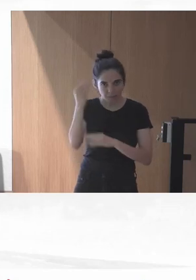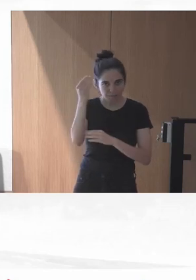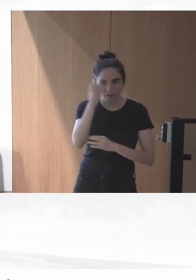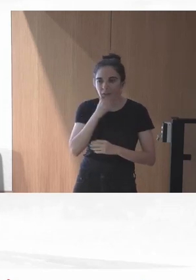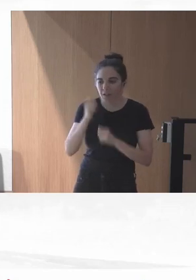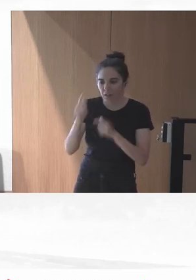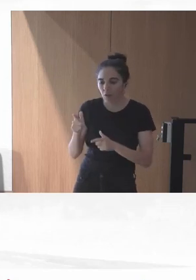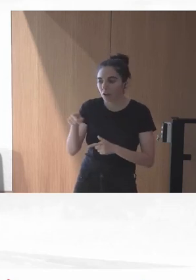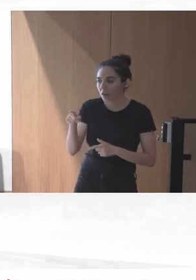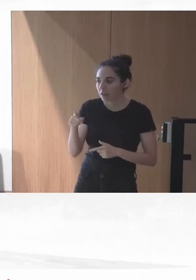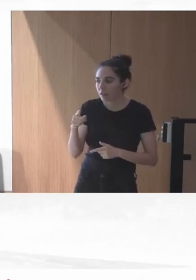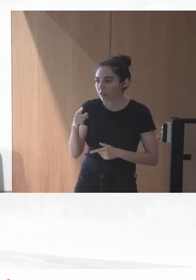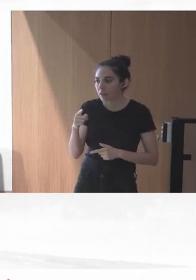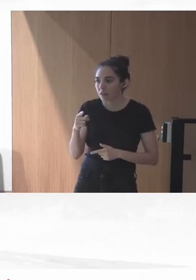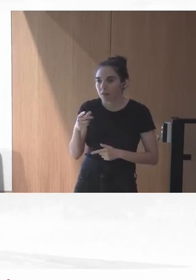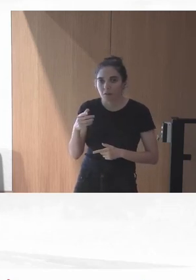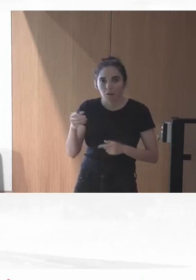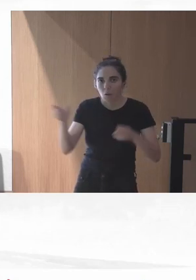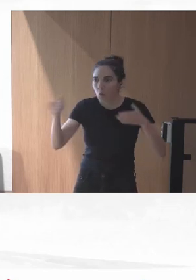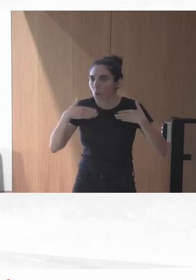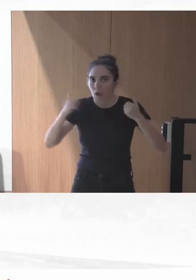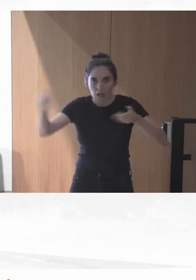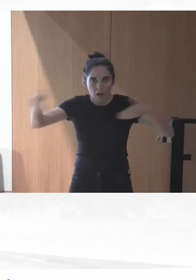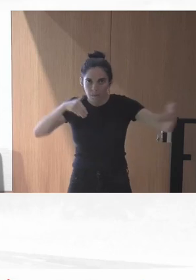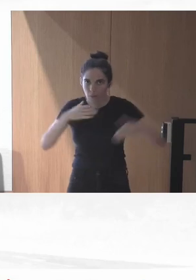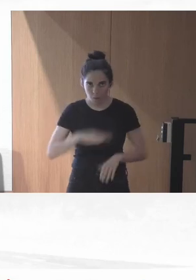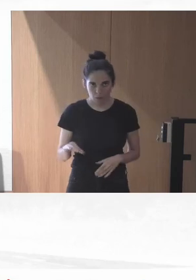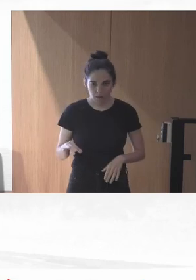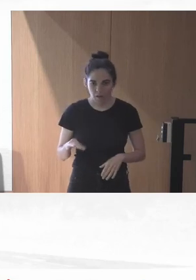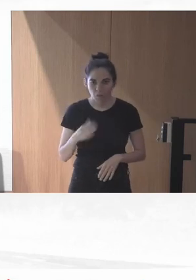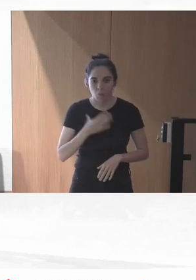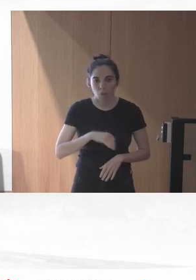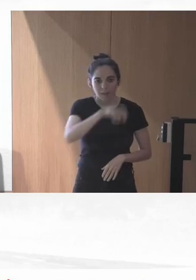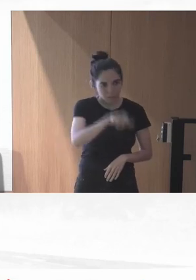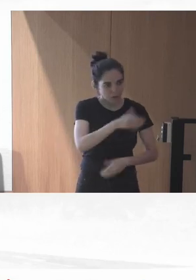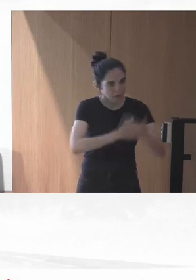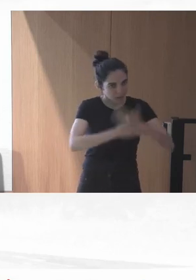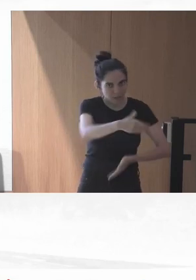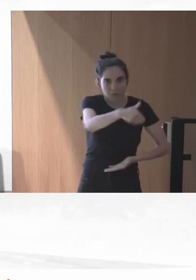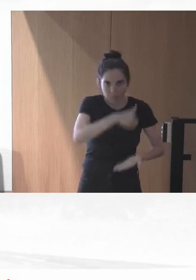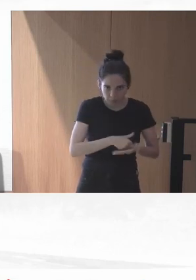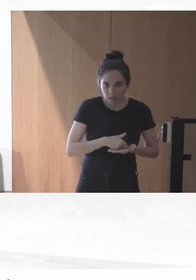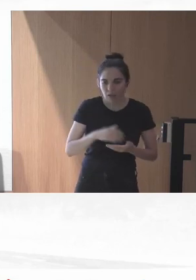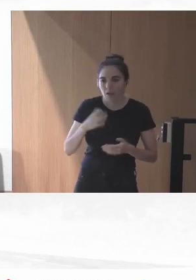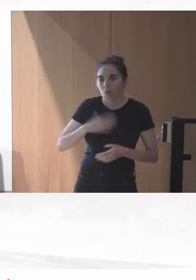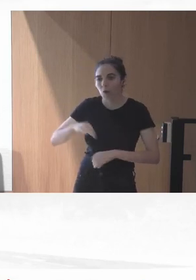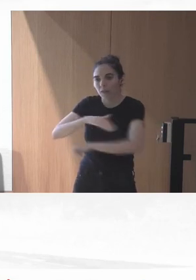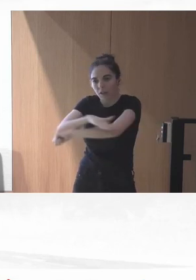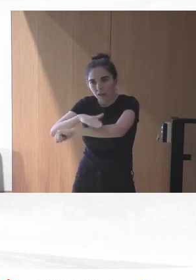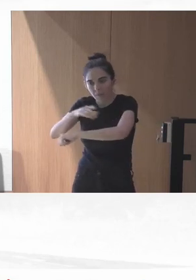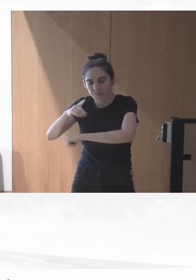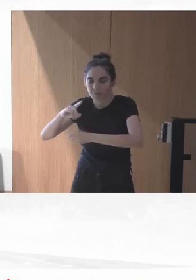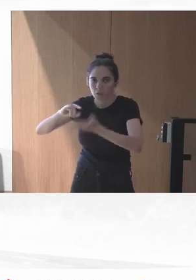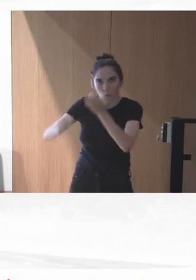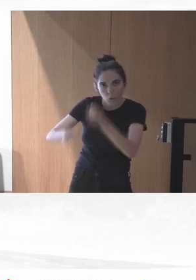tiene que ser solicitada de cualquiera de las partes que estén dentro del procedimiento. Puede ser desde la propia persona, los operadores jurídicos,